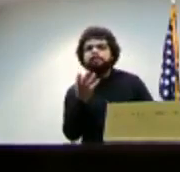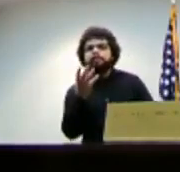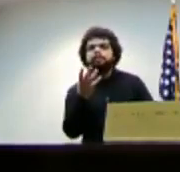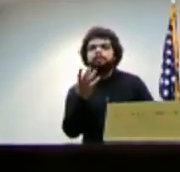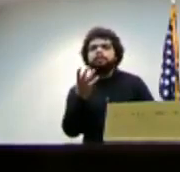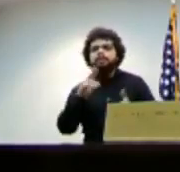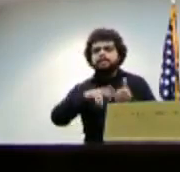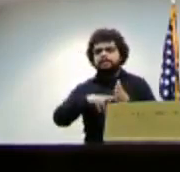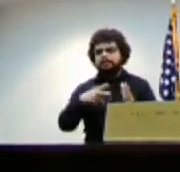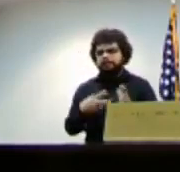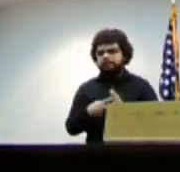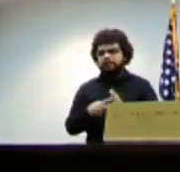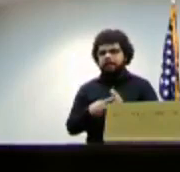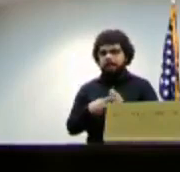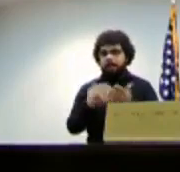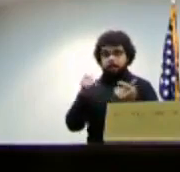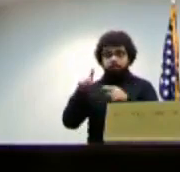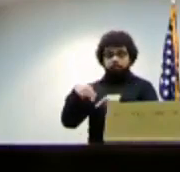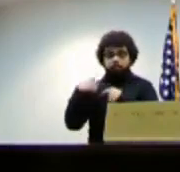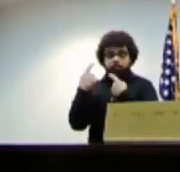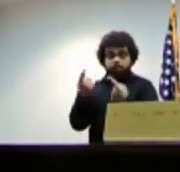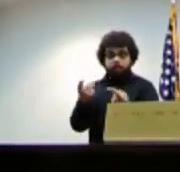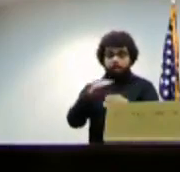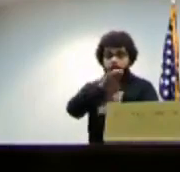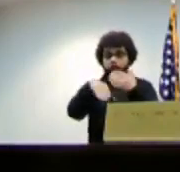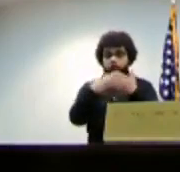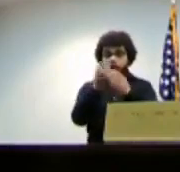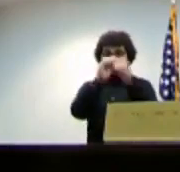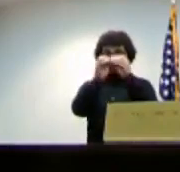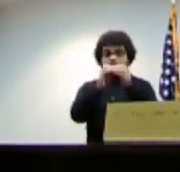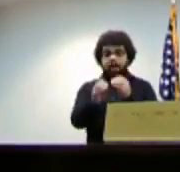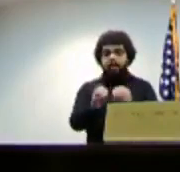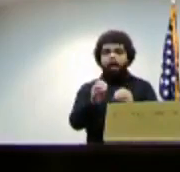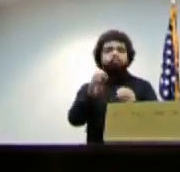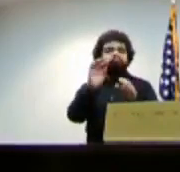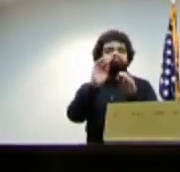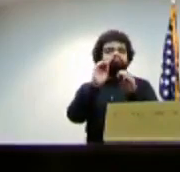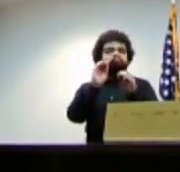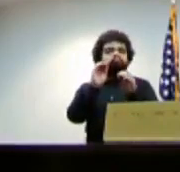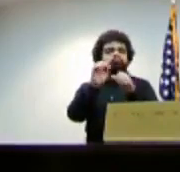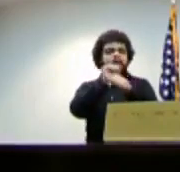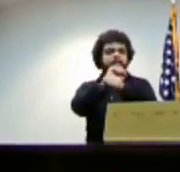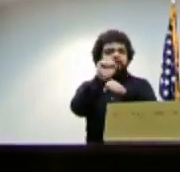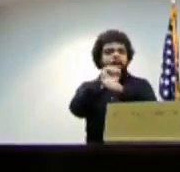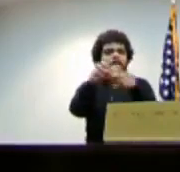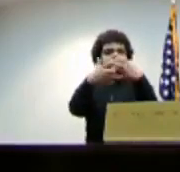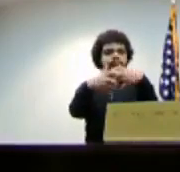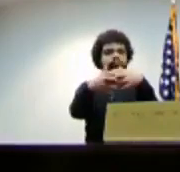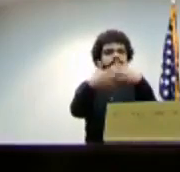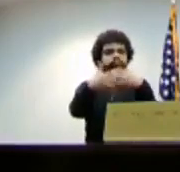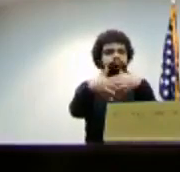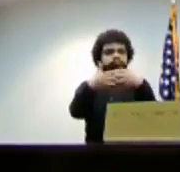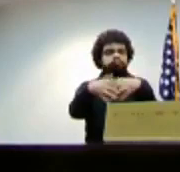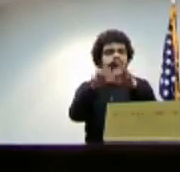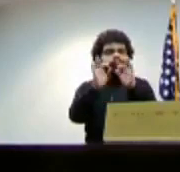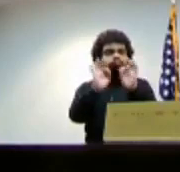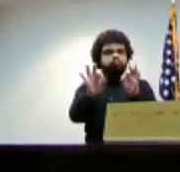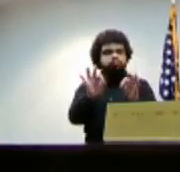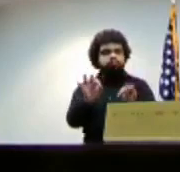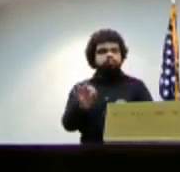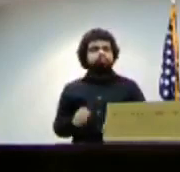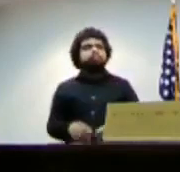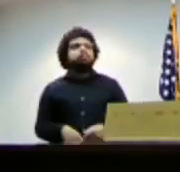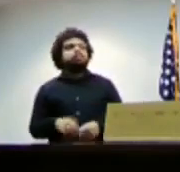funcionando óptimamente? Eso es correcto. Ok, perfecto. Le pregunto